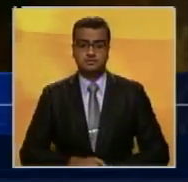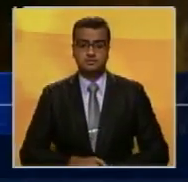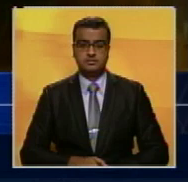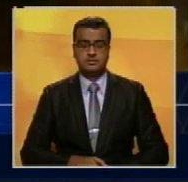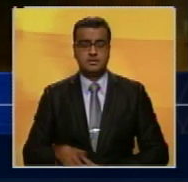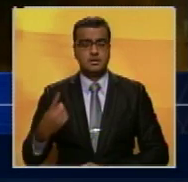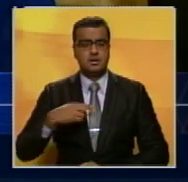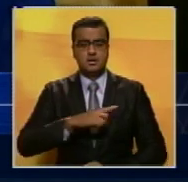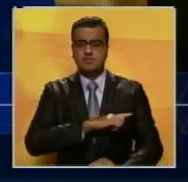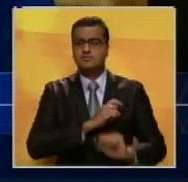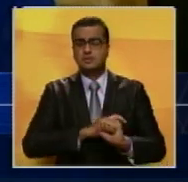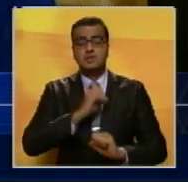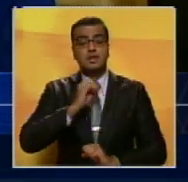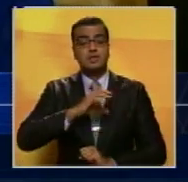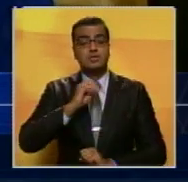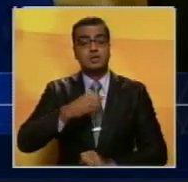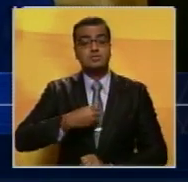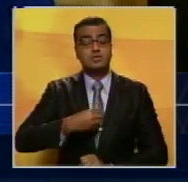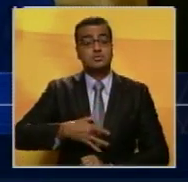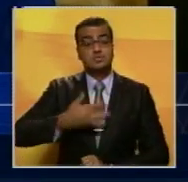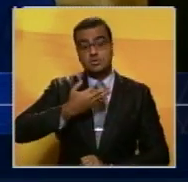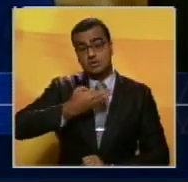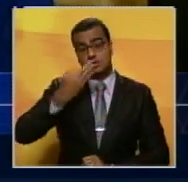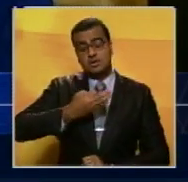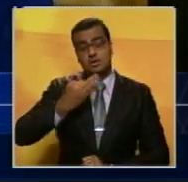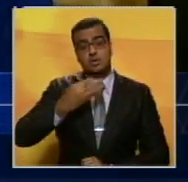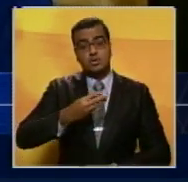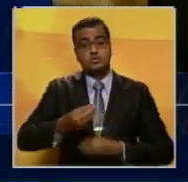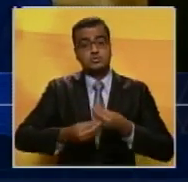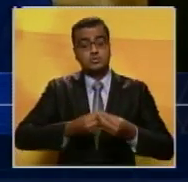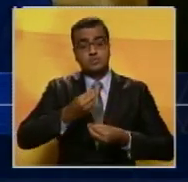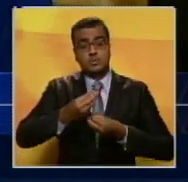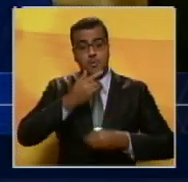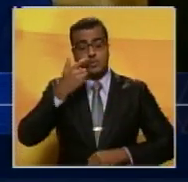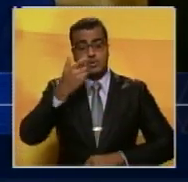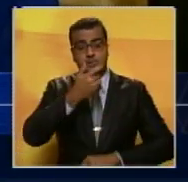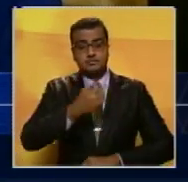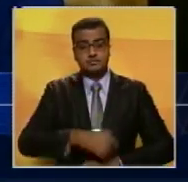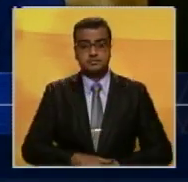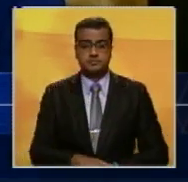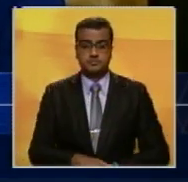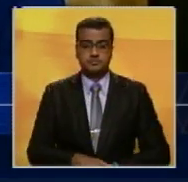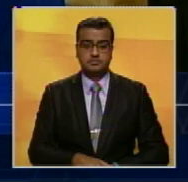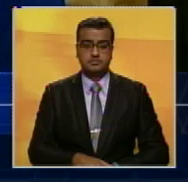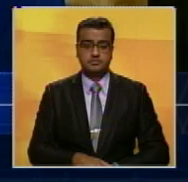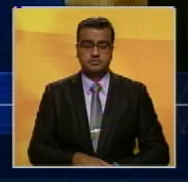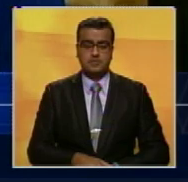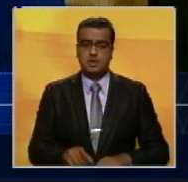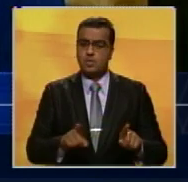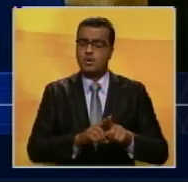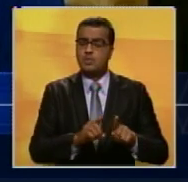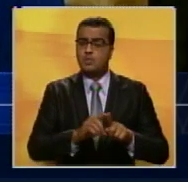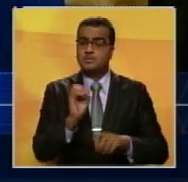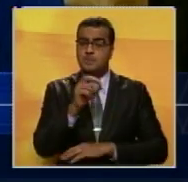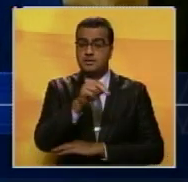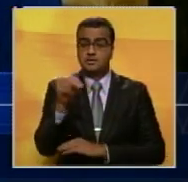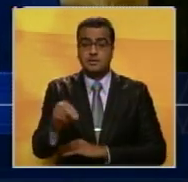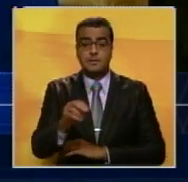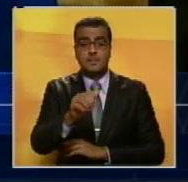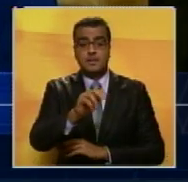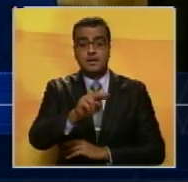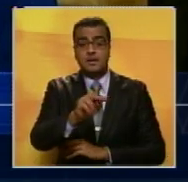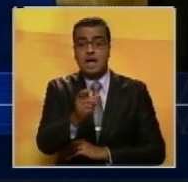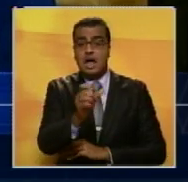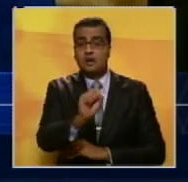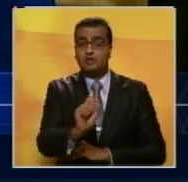un peso histórico, así lo siento, así lo creo y así lo vamos a buscar, como el peso histórico del Congreso de Angostura en 1819. Será